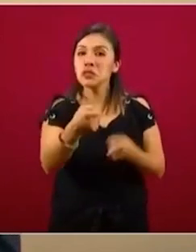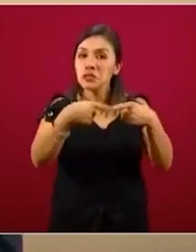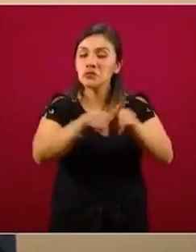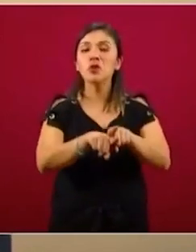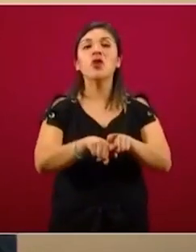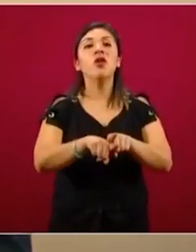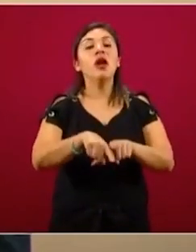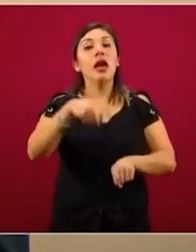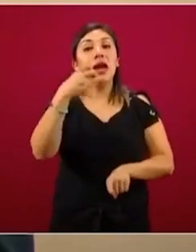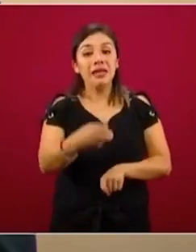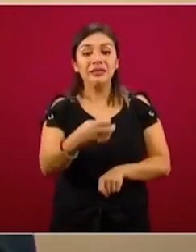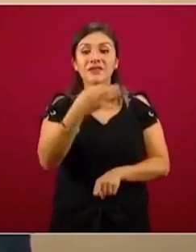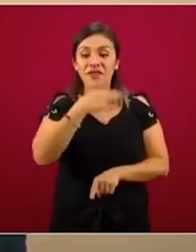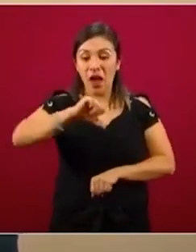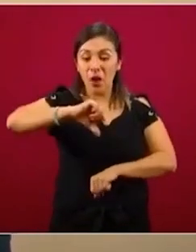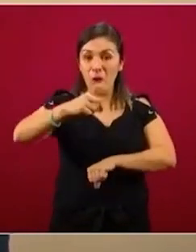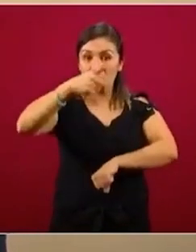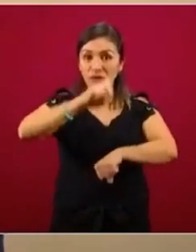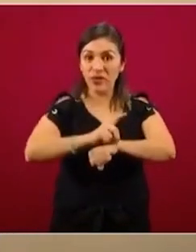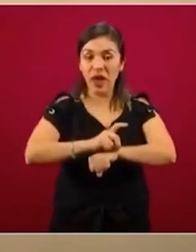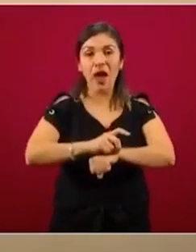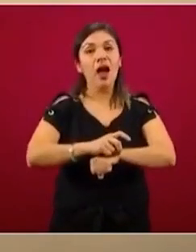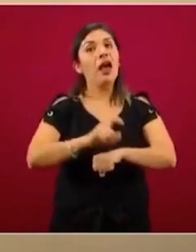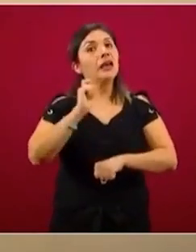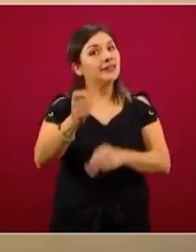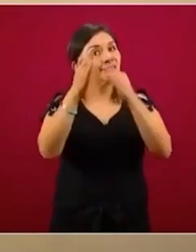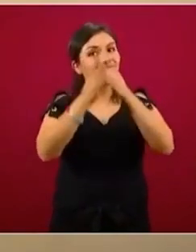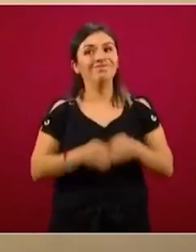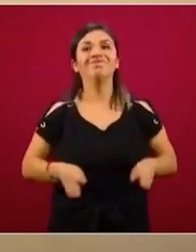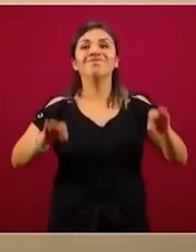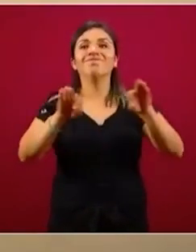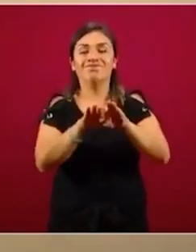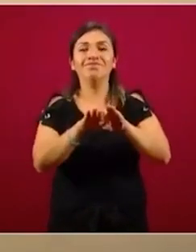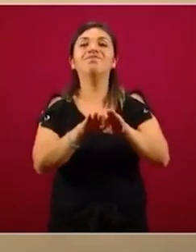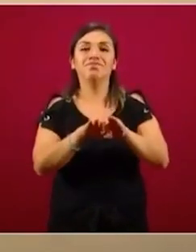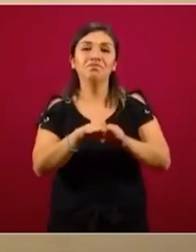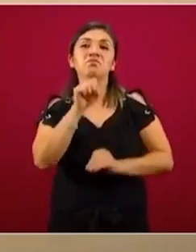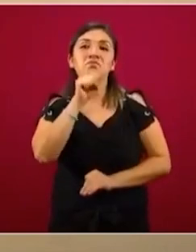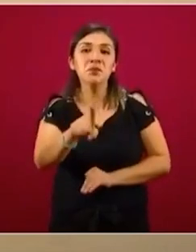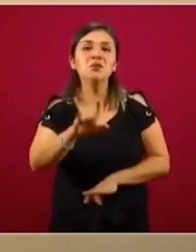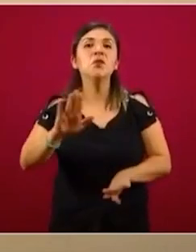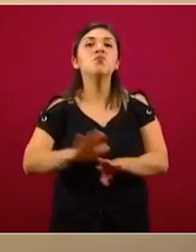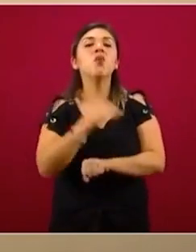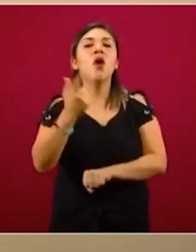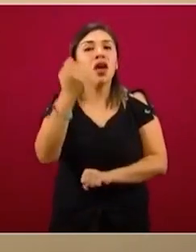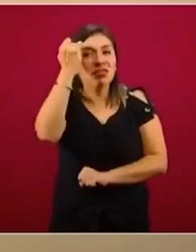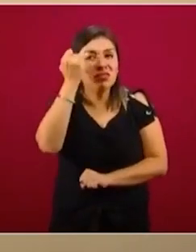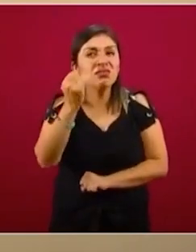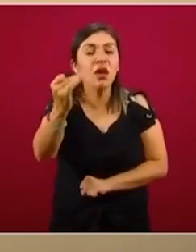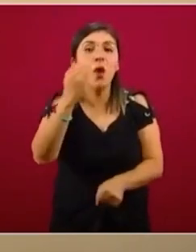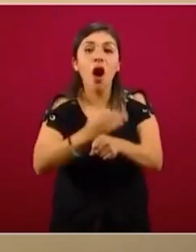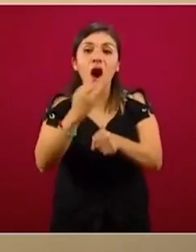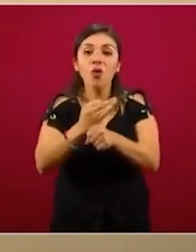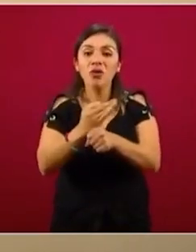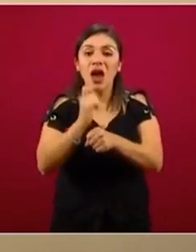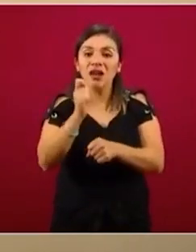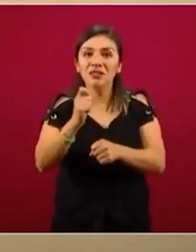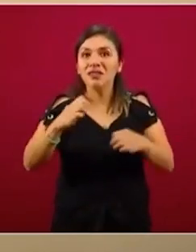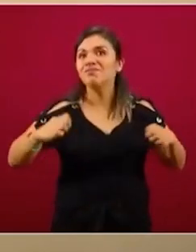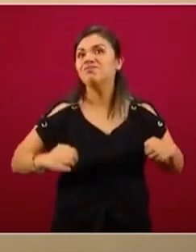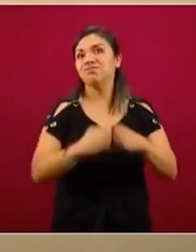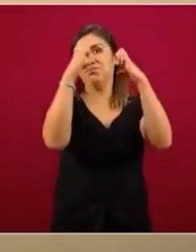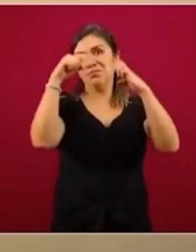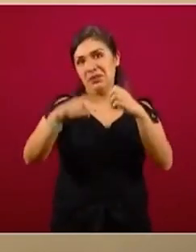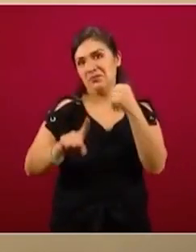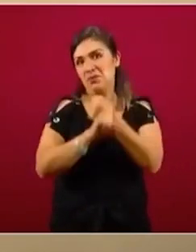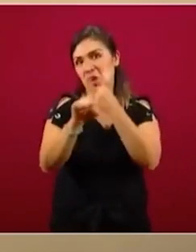la celebración del día de hoy es demasiado irrelevante precisamente por el tiempo y la contingencia que estamos viviendo en nuestro